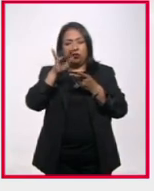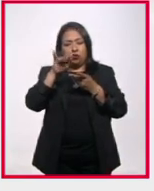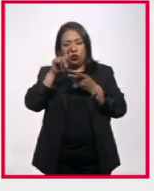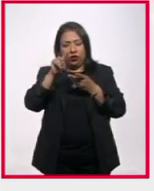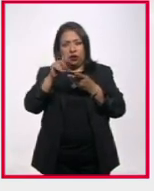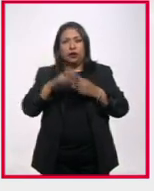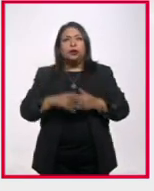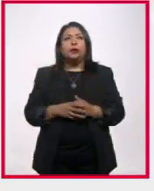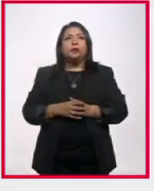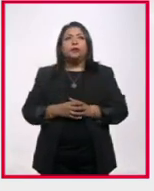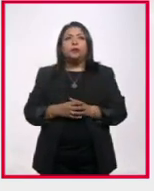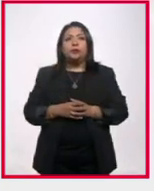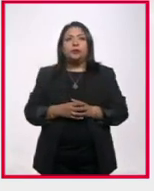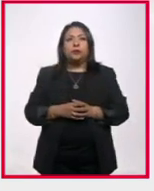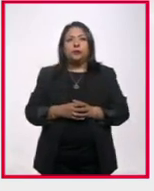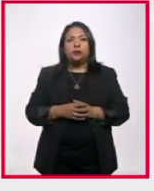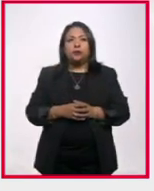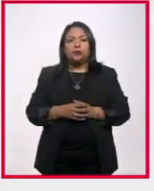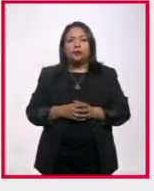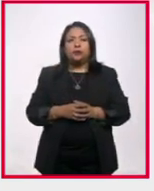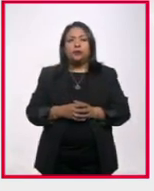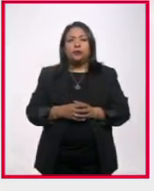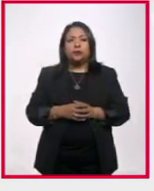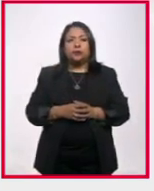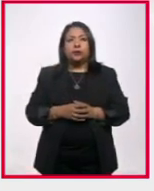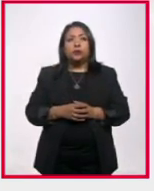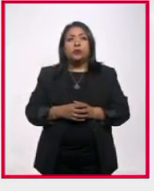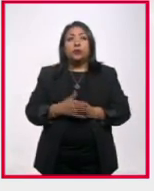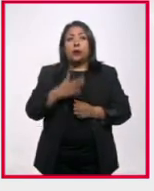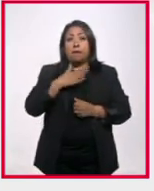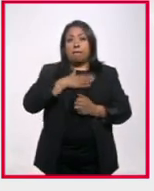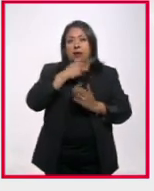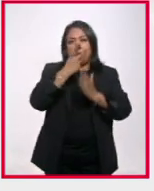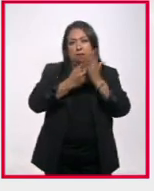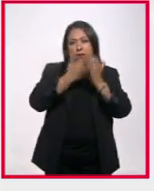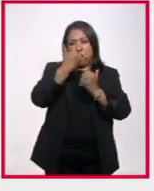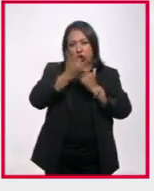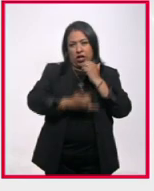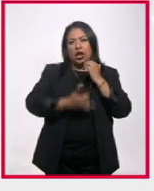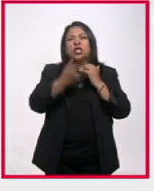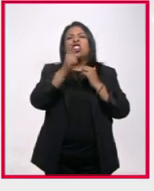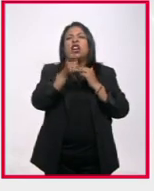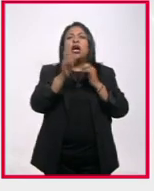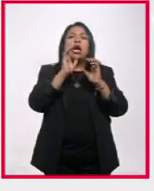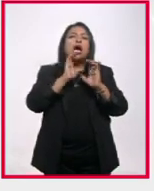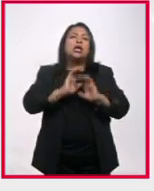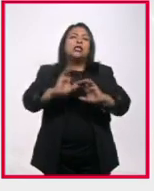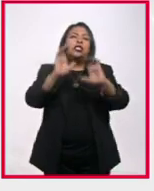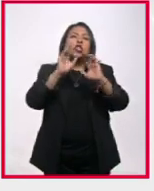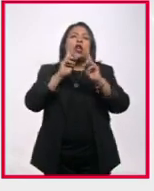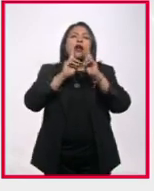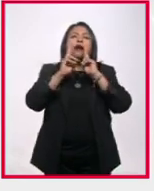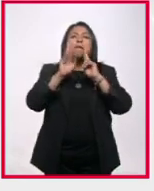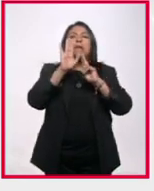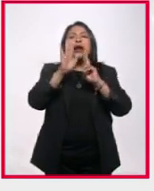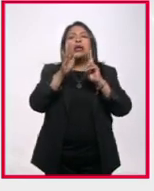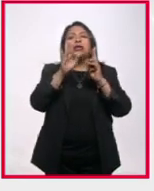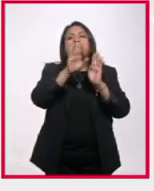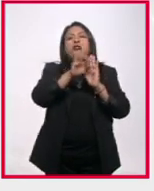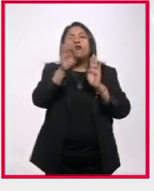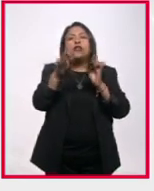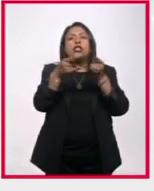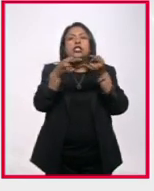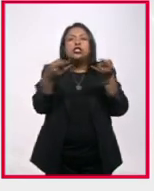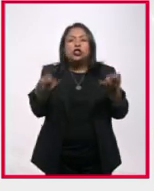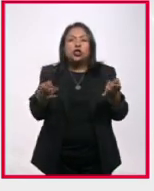ha domado el cobre. Y mi proyecto, pues, son canciones narrativas, como efemérides históricas,